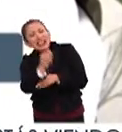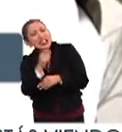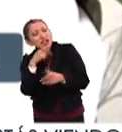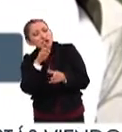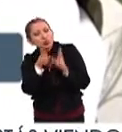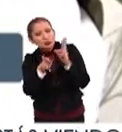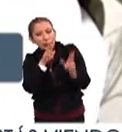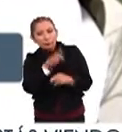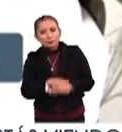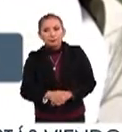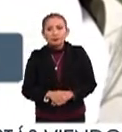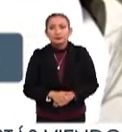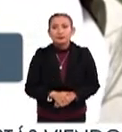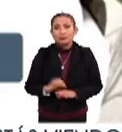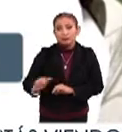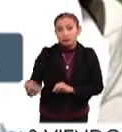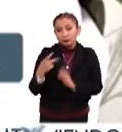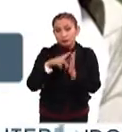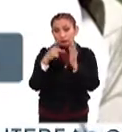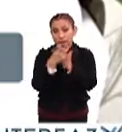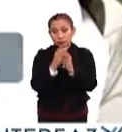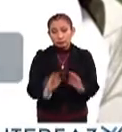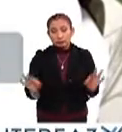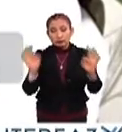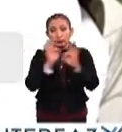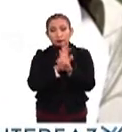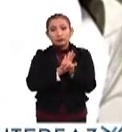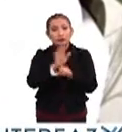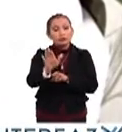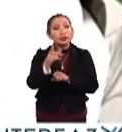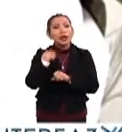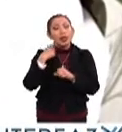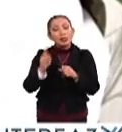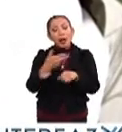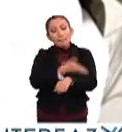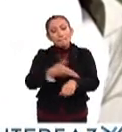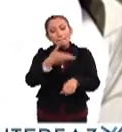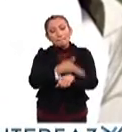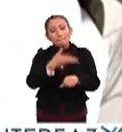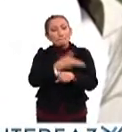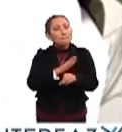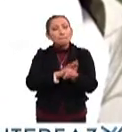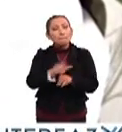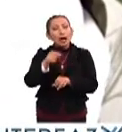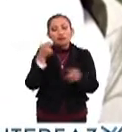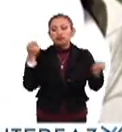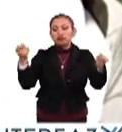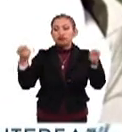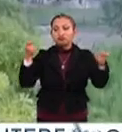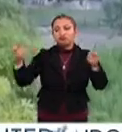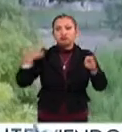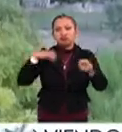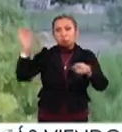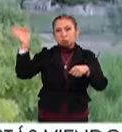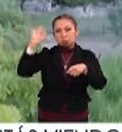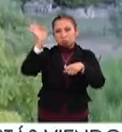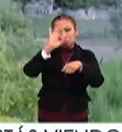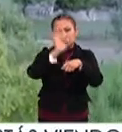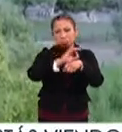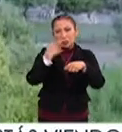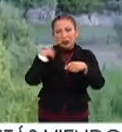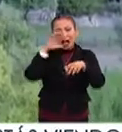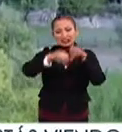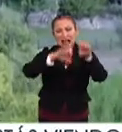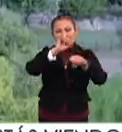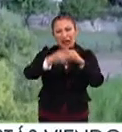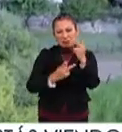esos resultados. Otro proyecto importante fue darle soluciones en cuanto al control de plagas forestales.